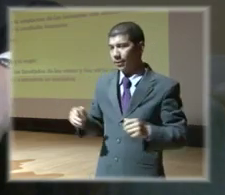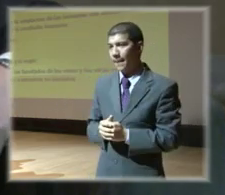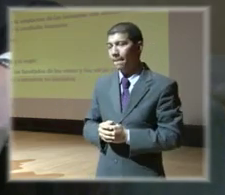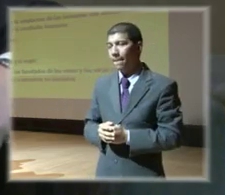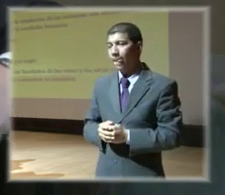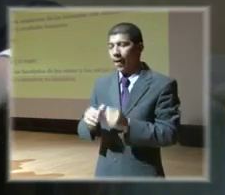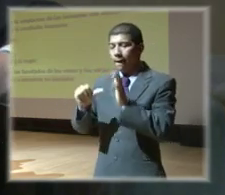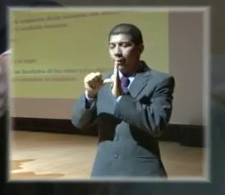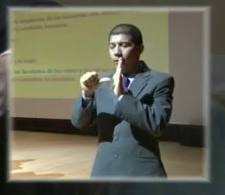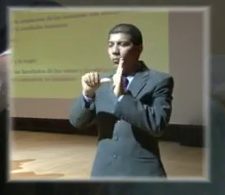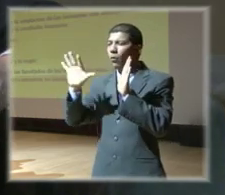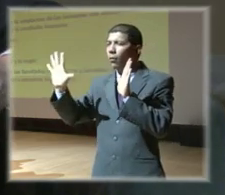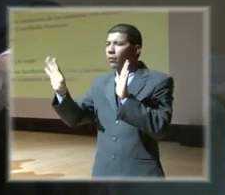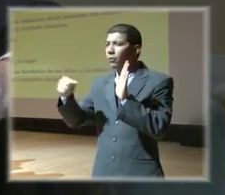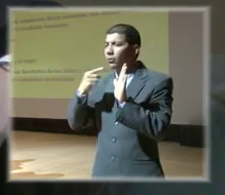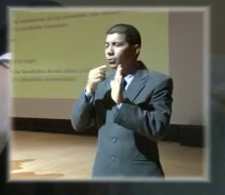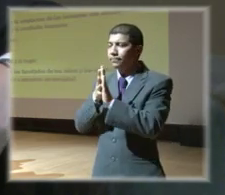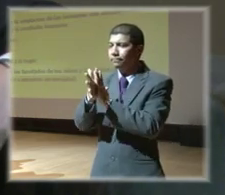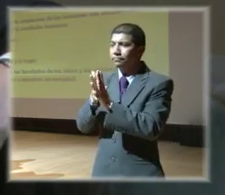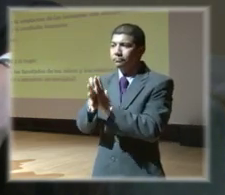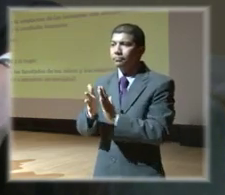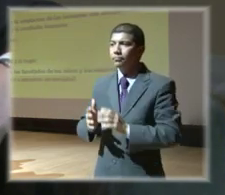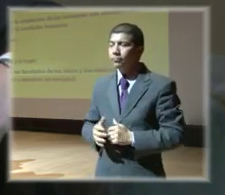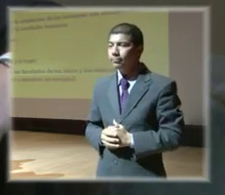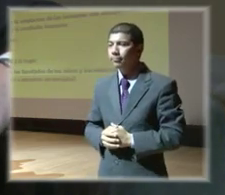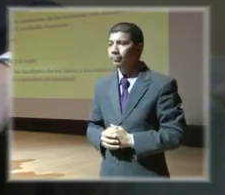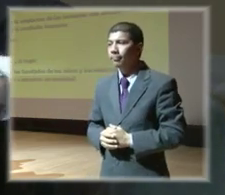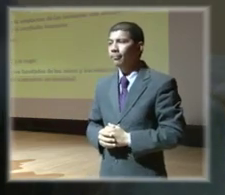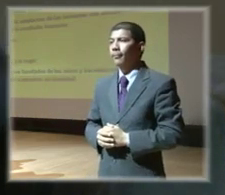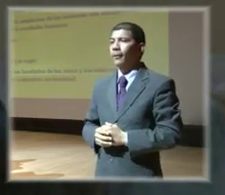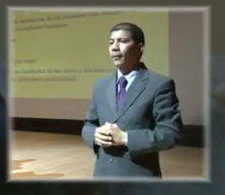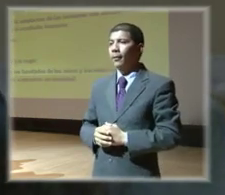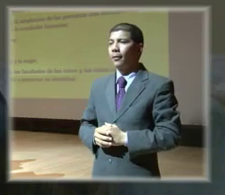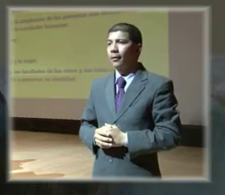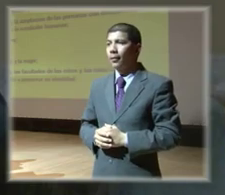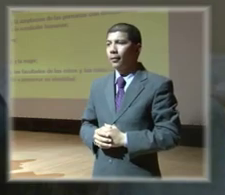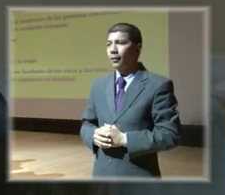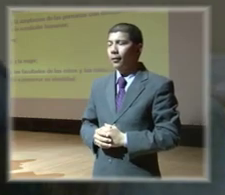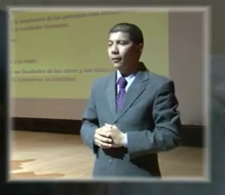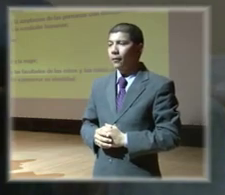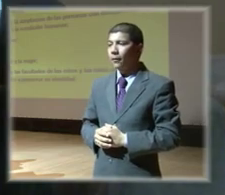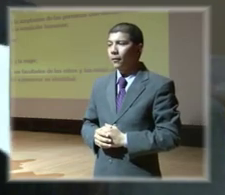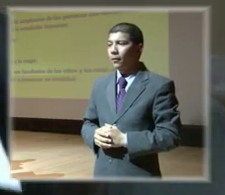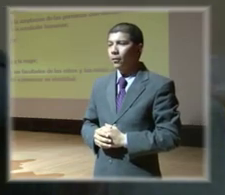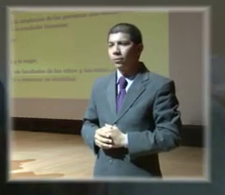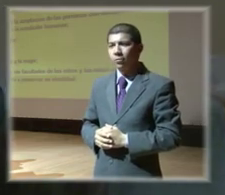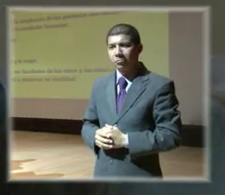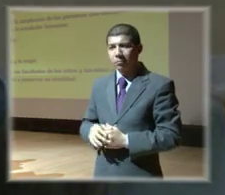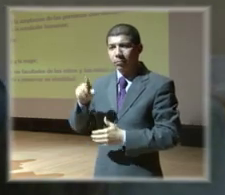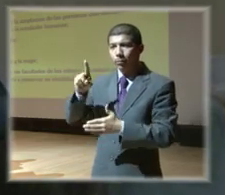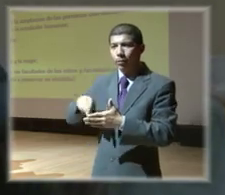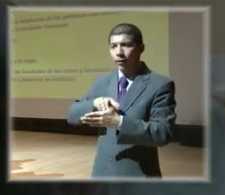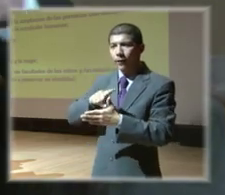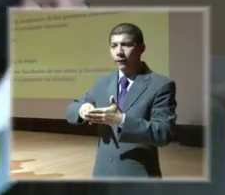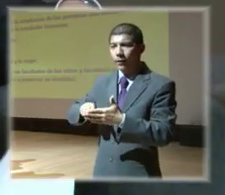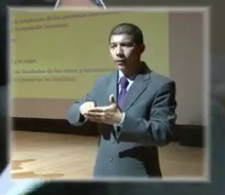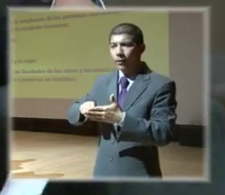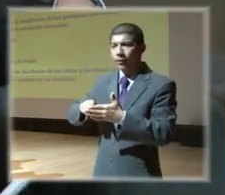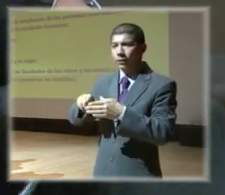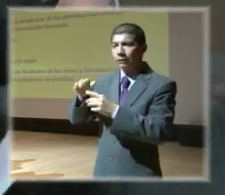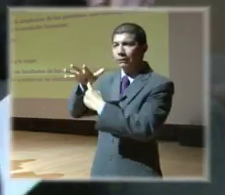habla expresamente de lo que es la igualdad y la no discriminación y se establece que se deberá prohibir todo tipo de discriminación. Y más